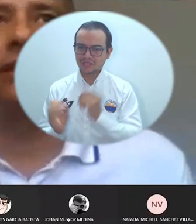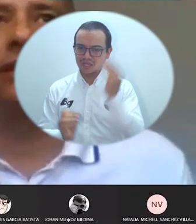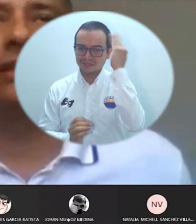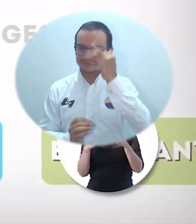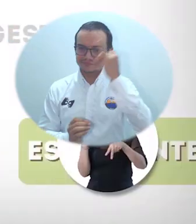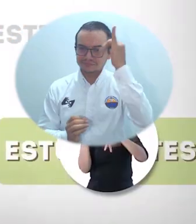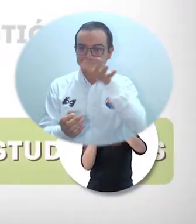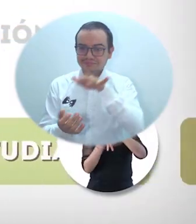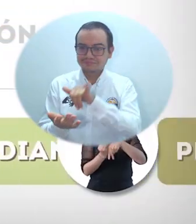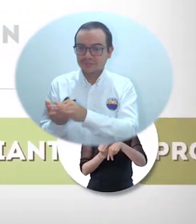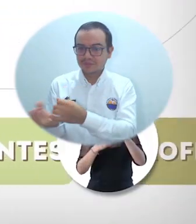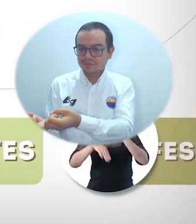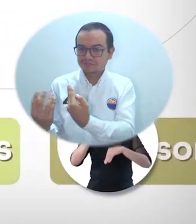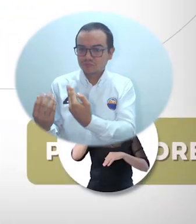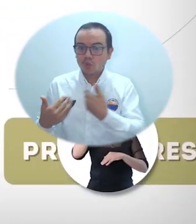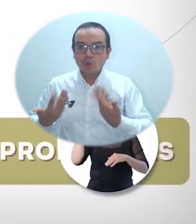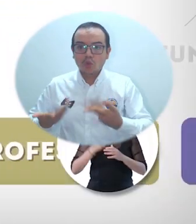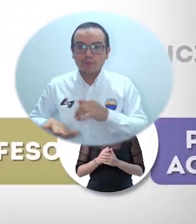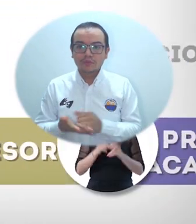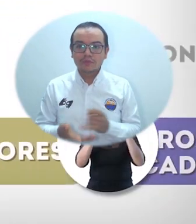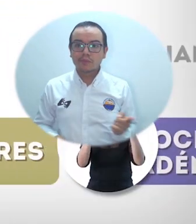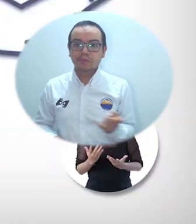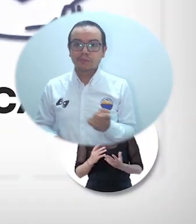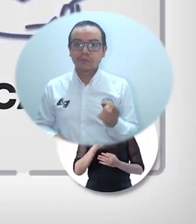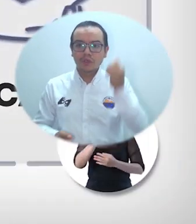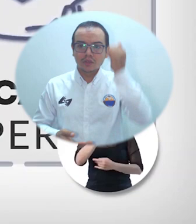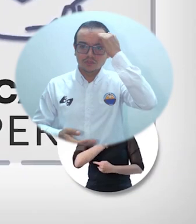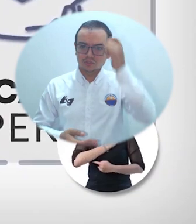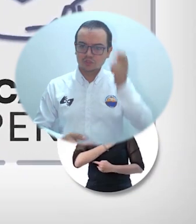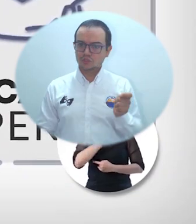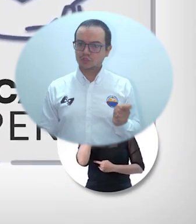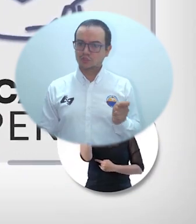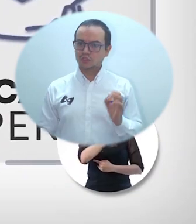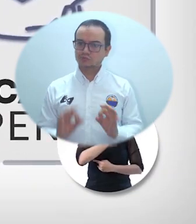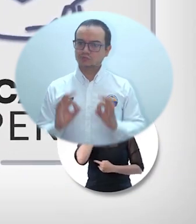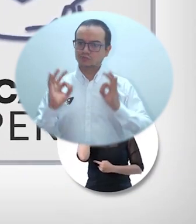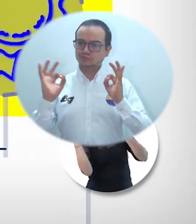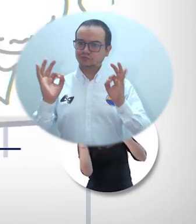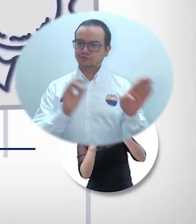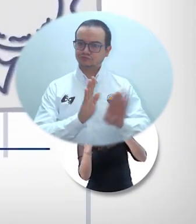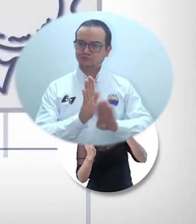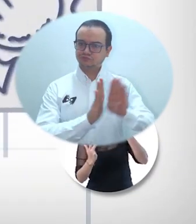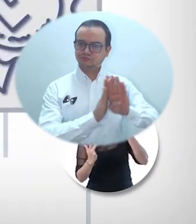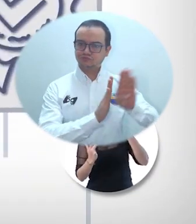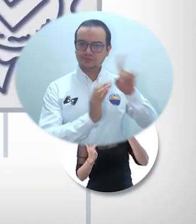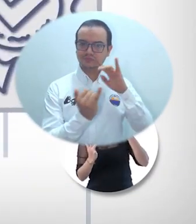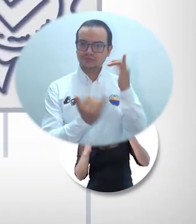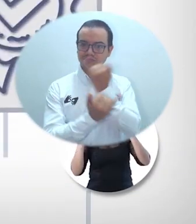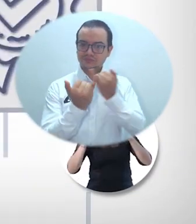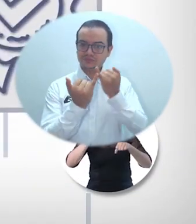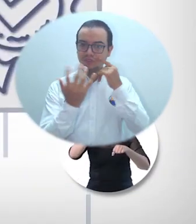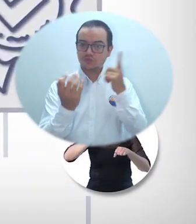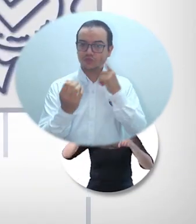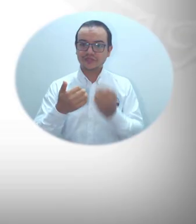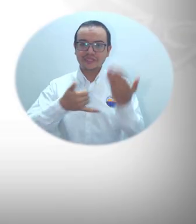de docentes que son grandes juristas y que tiene un reconocimiento nacional e internacional.